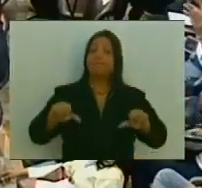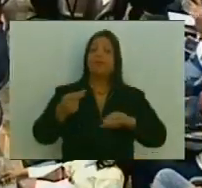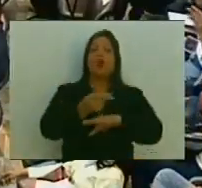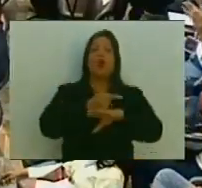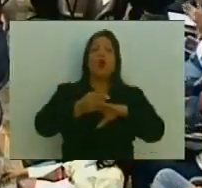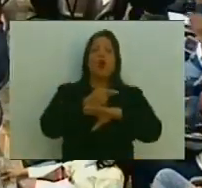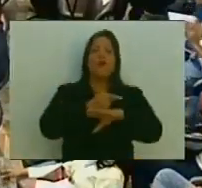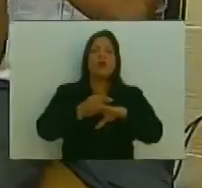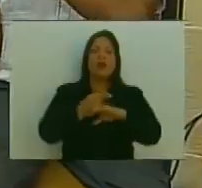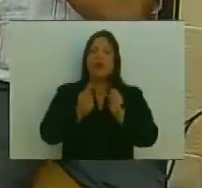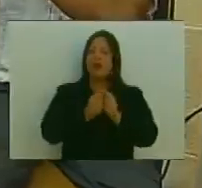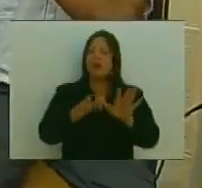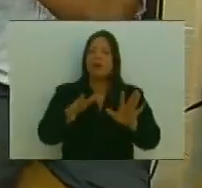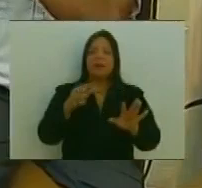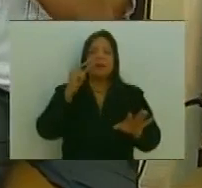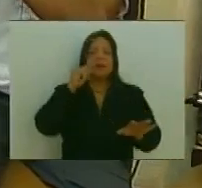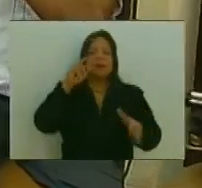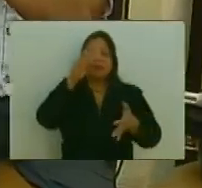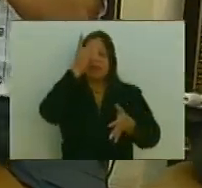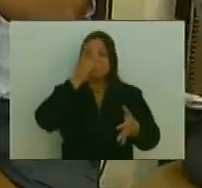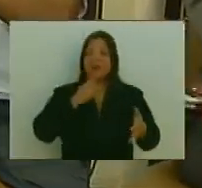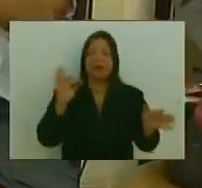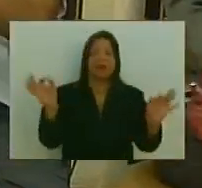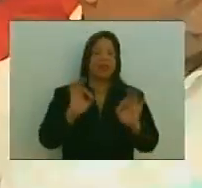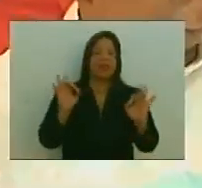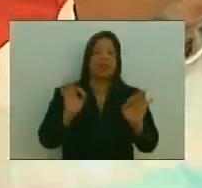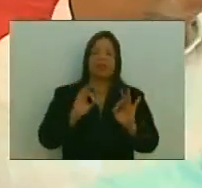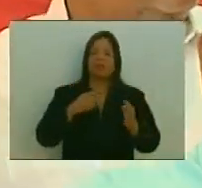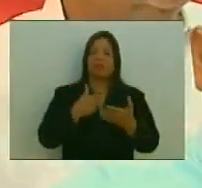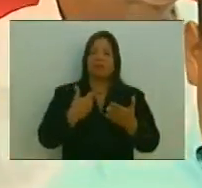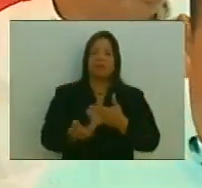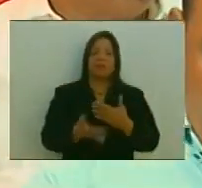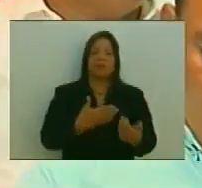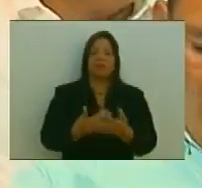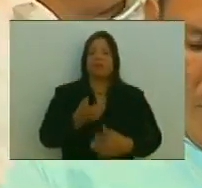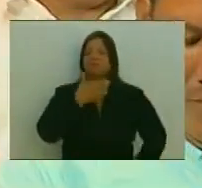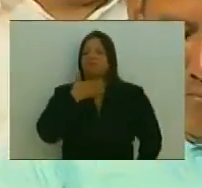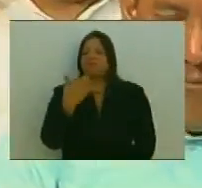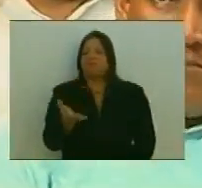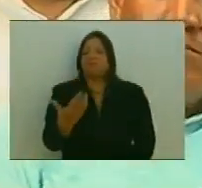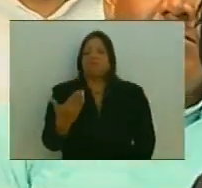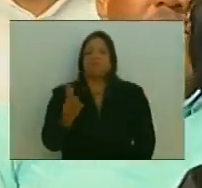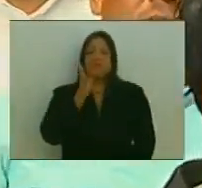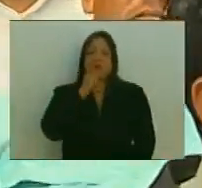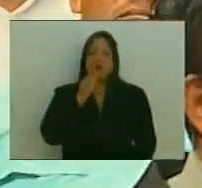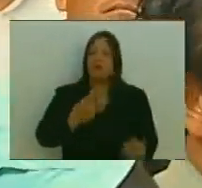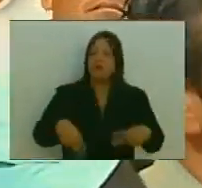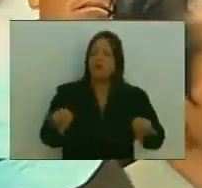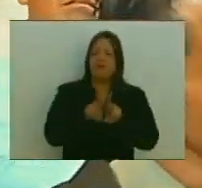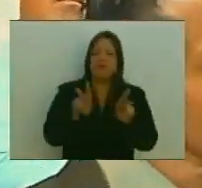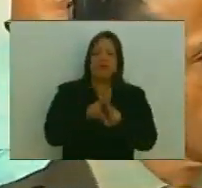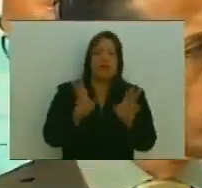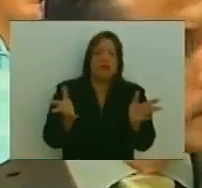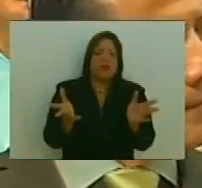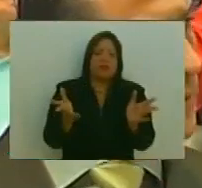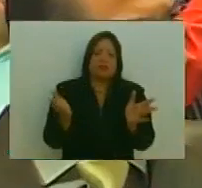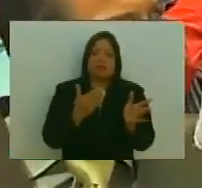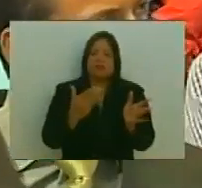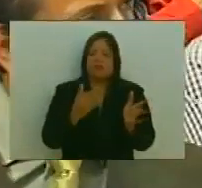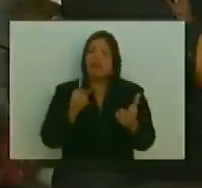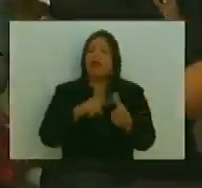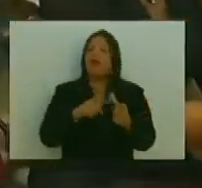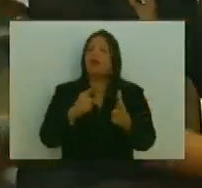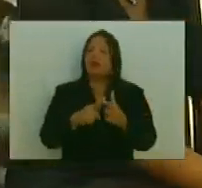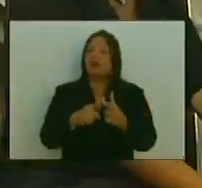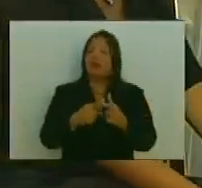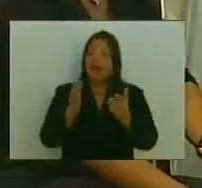gobernaba sin la perspectiva de la discapacidad, es decir, éramos una población que no existía. Y debo decir que